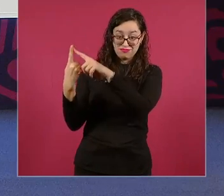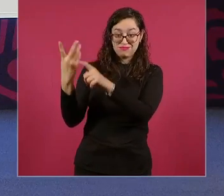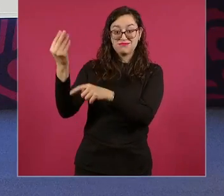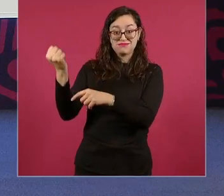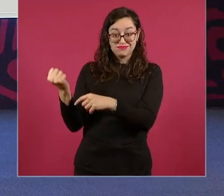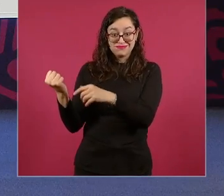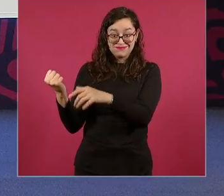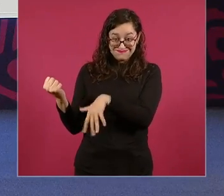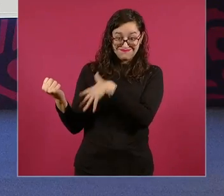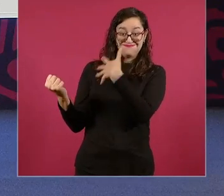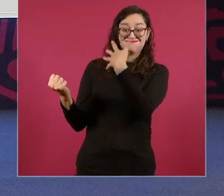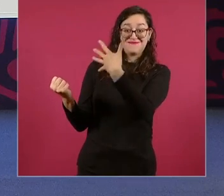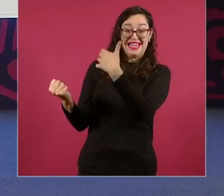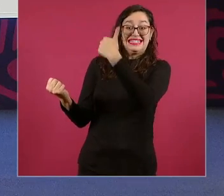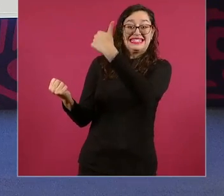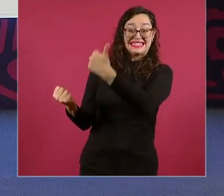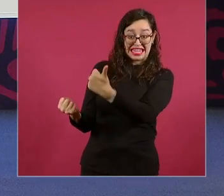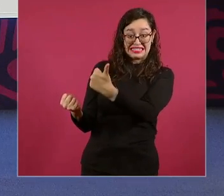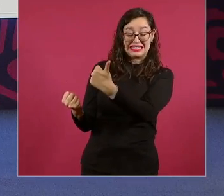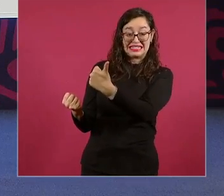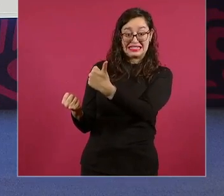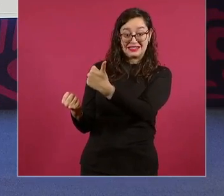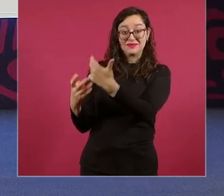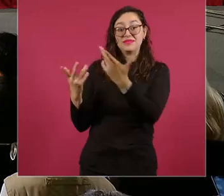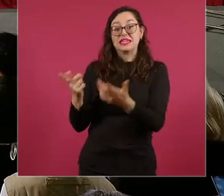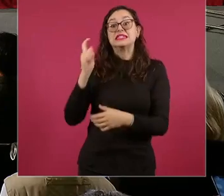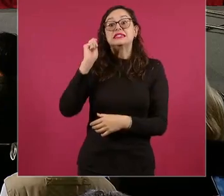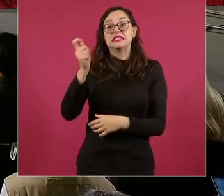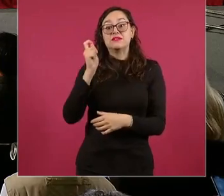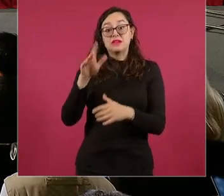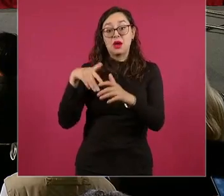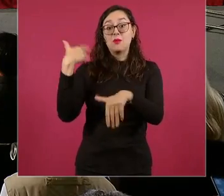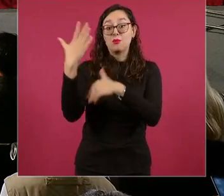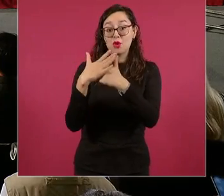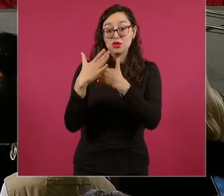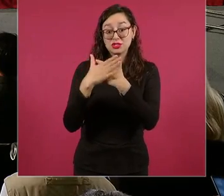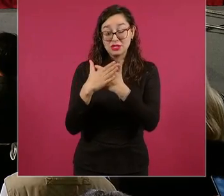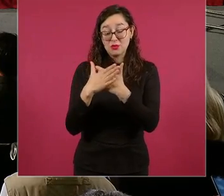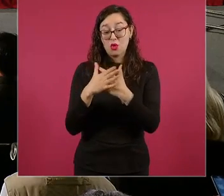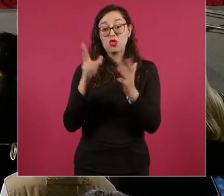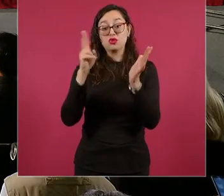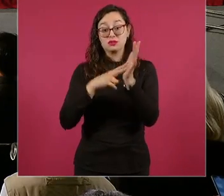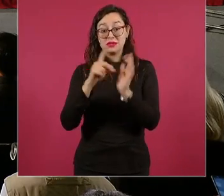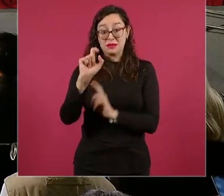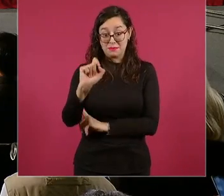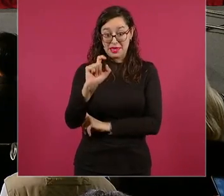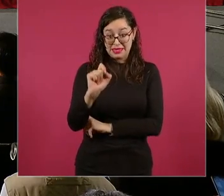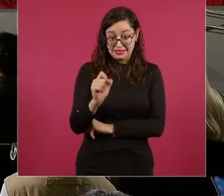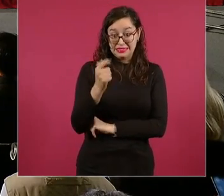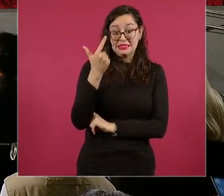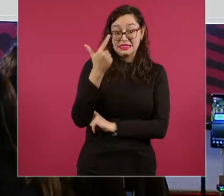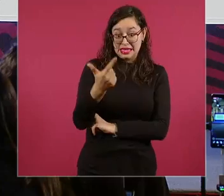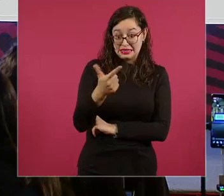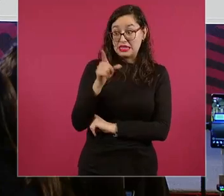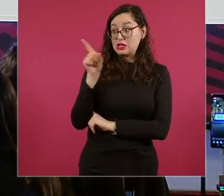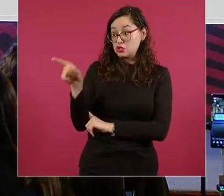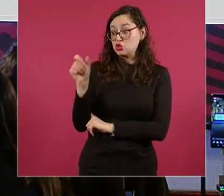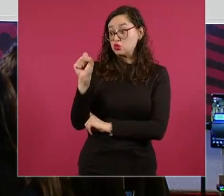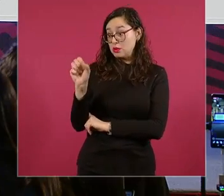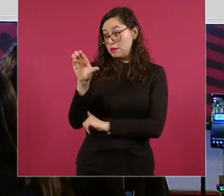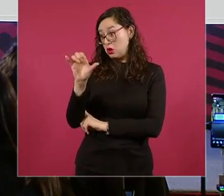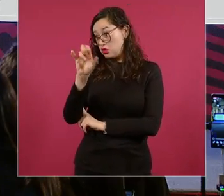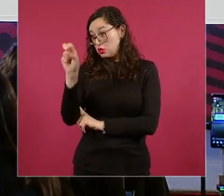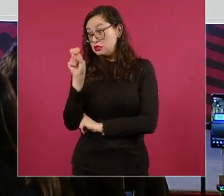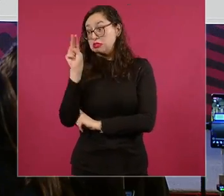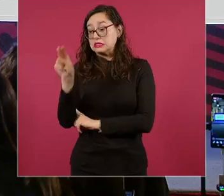quiere decir que a mitad del siguiente sexenio, la presidenta tendría ya o podría